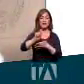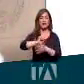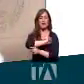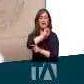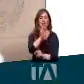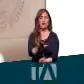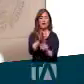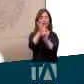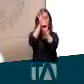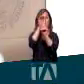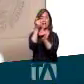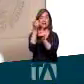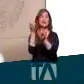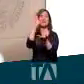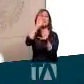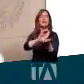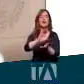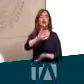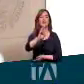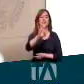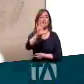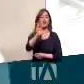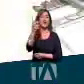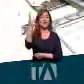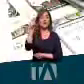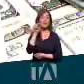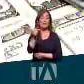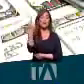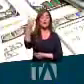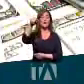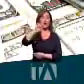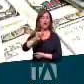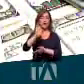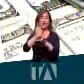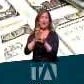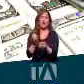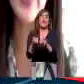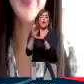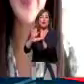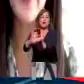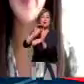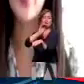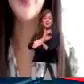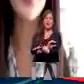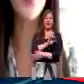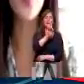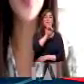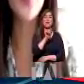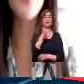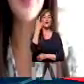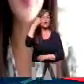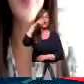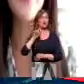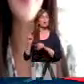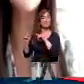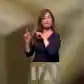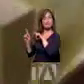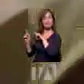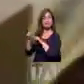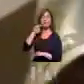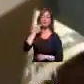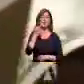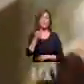derechos especiales de giro por 650 mil millones. A Ecuador le corresponderán 1.000 millones. Según Alberto Acosta Burneo, son recursos